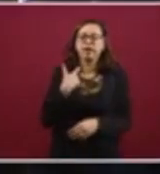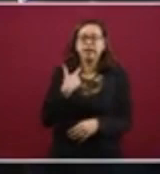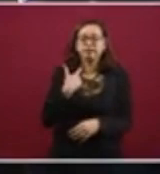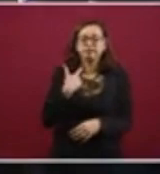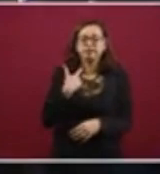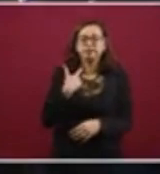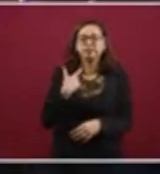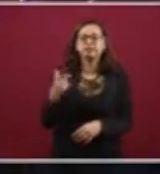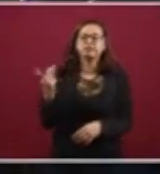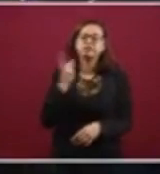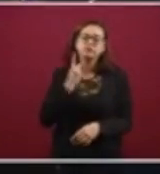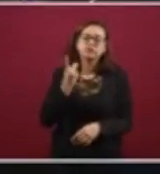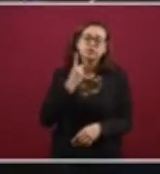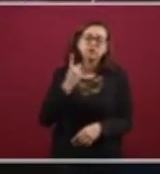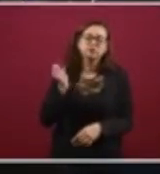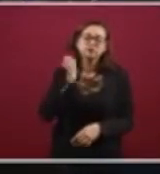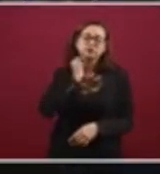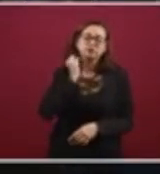ese